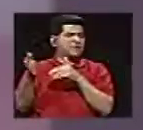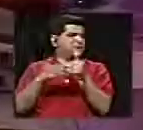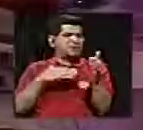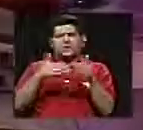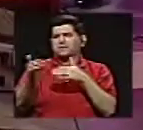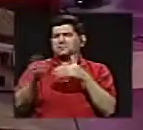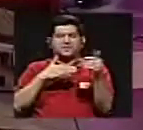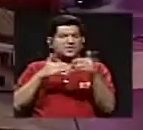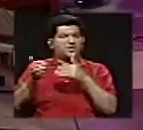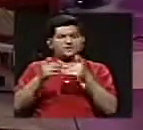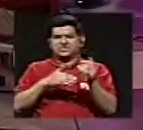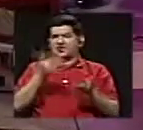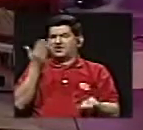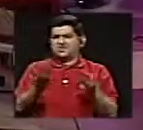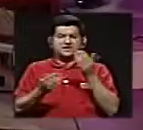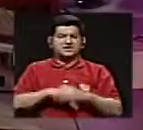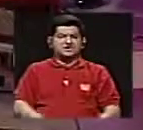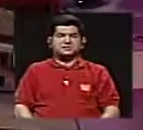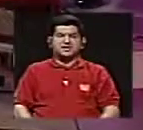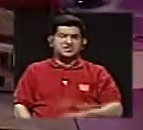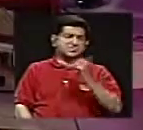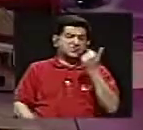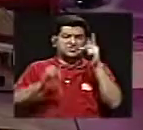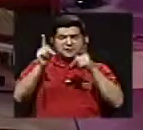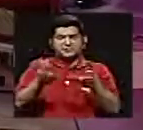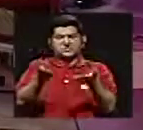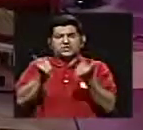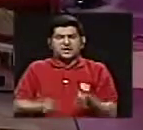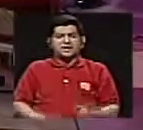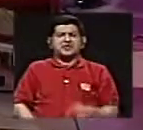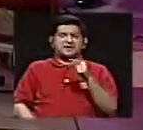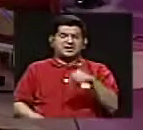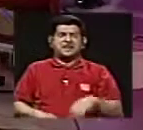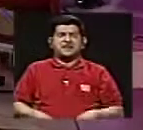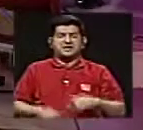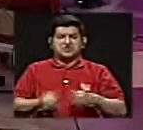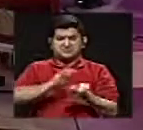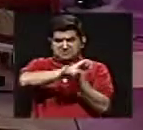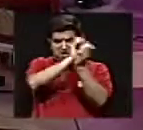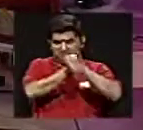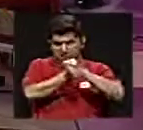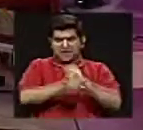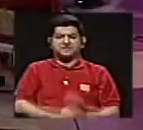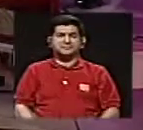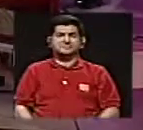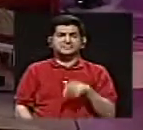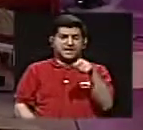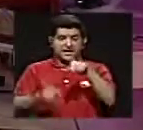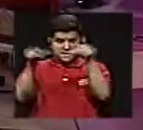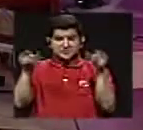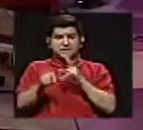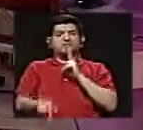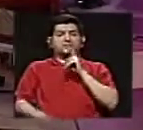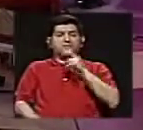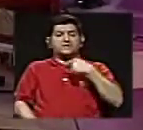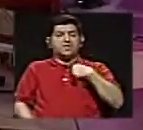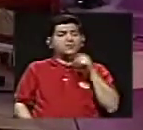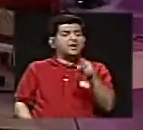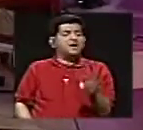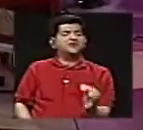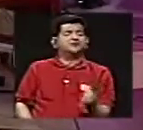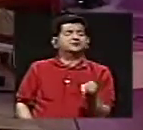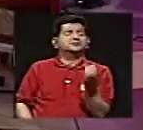que otro nos quiere pasar, porque es un lugar que de verdad uno